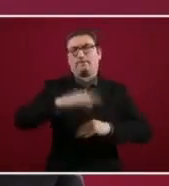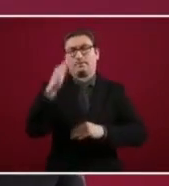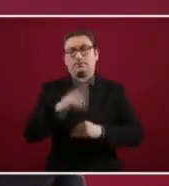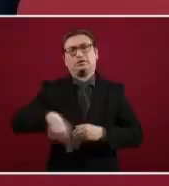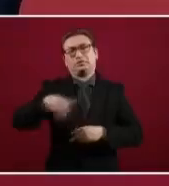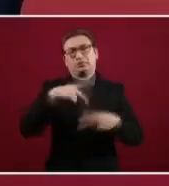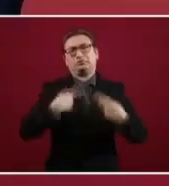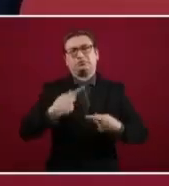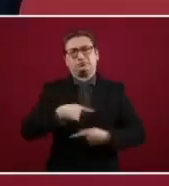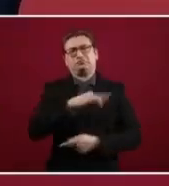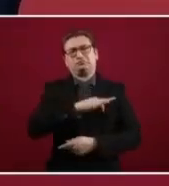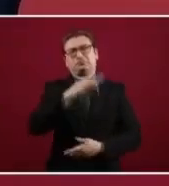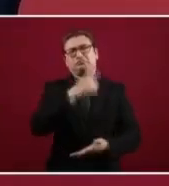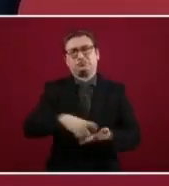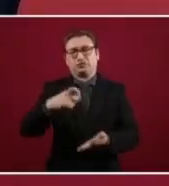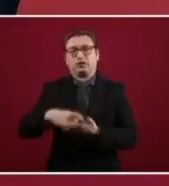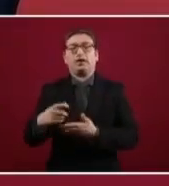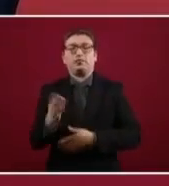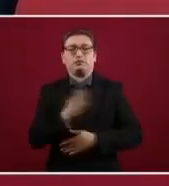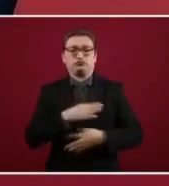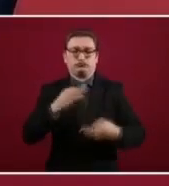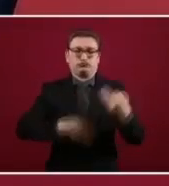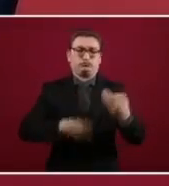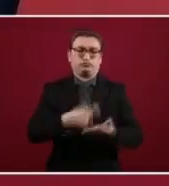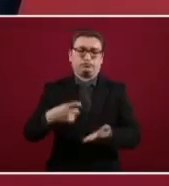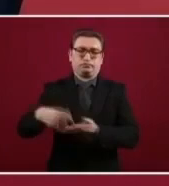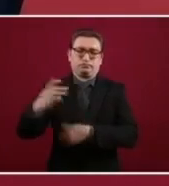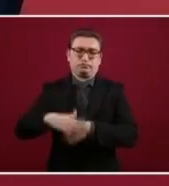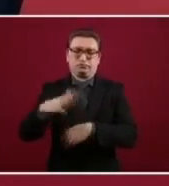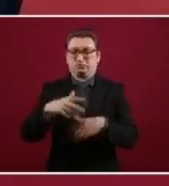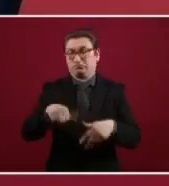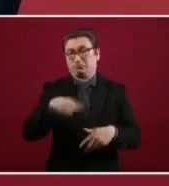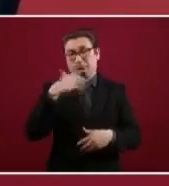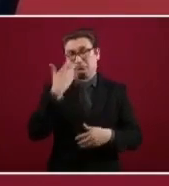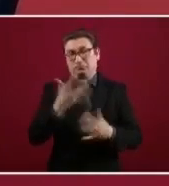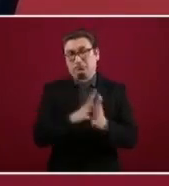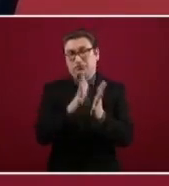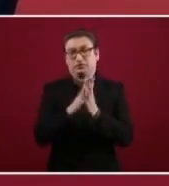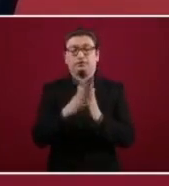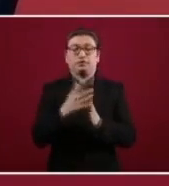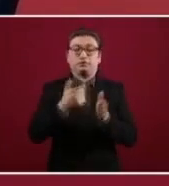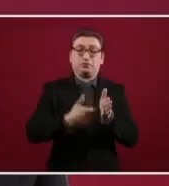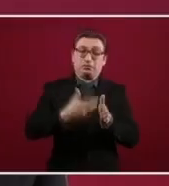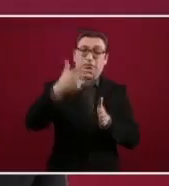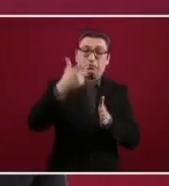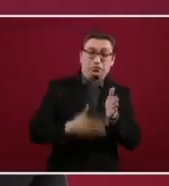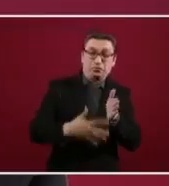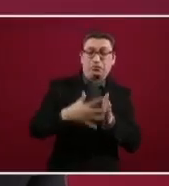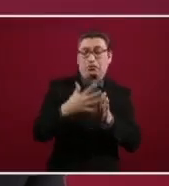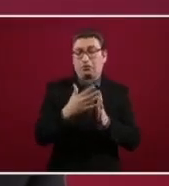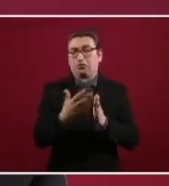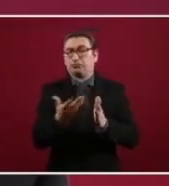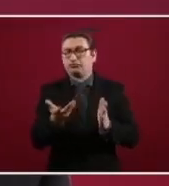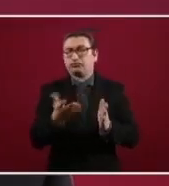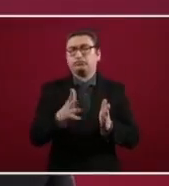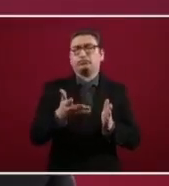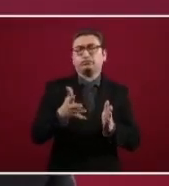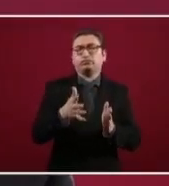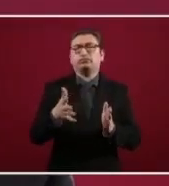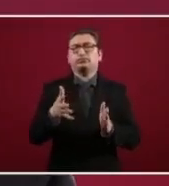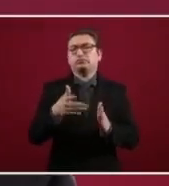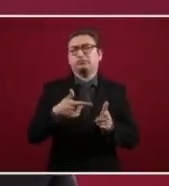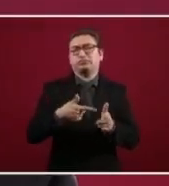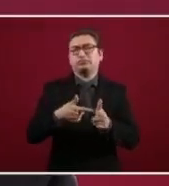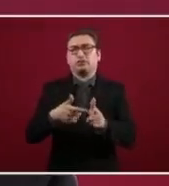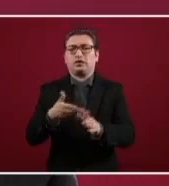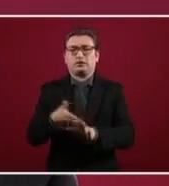los mexicanos que deseen participar y los precios no han variado significativamente respecto a los que se